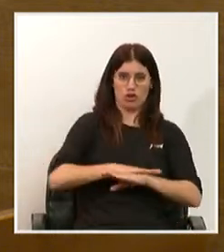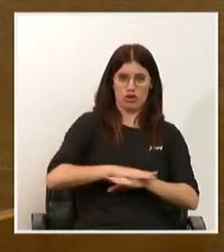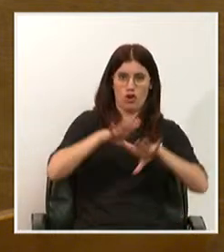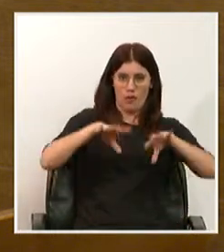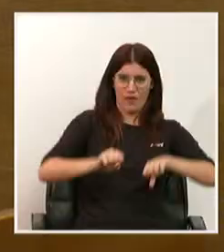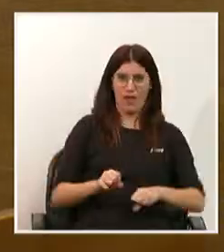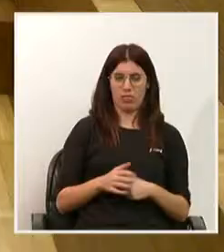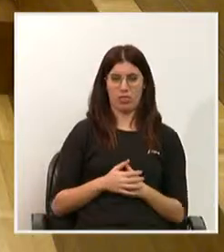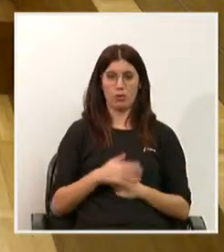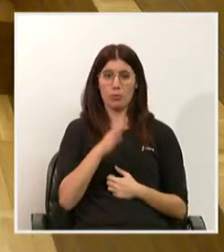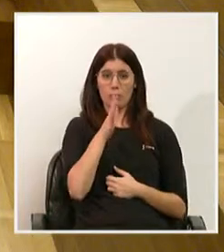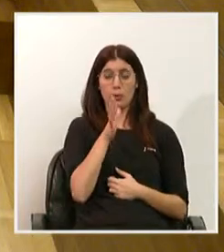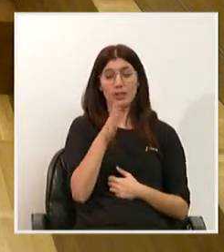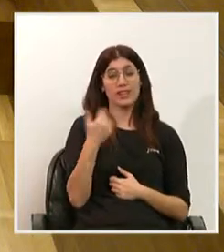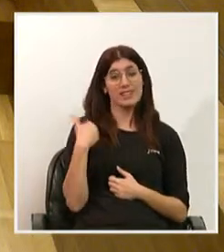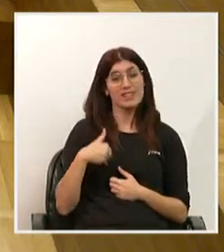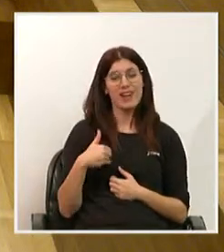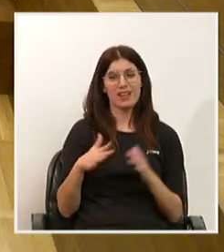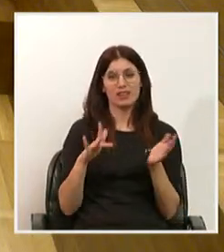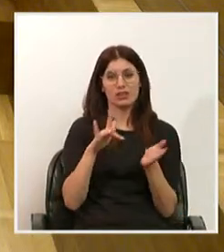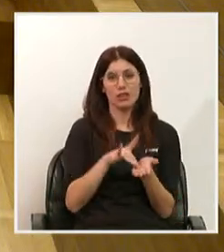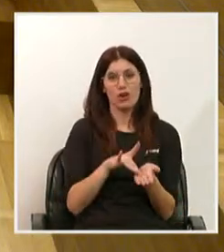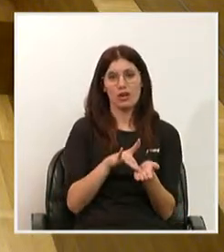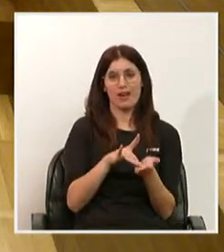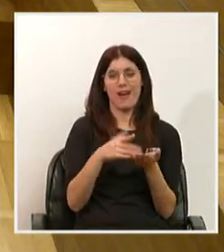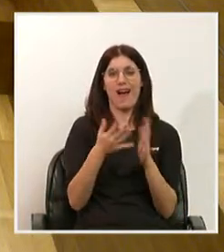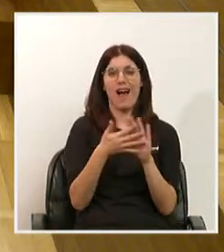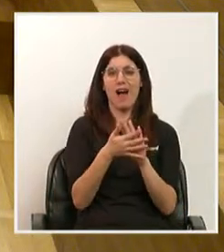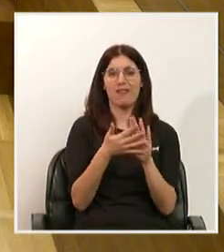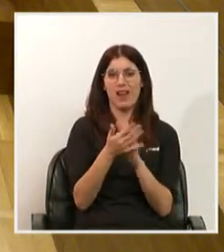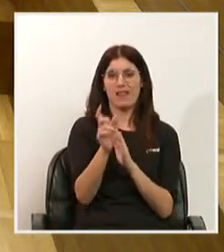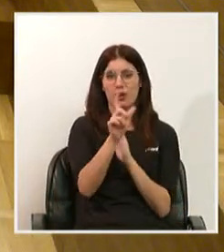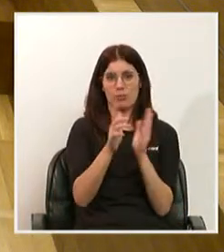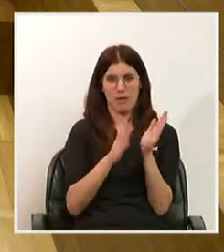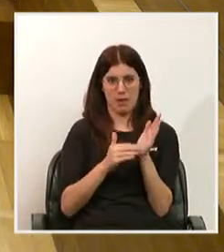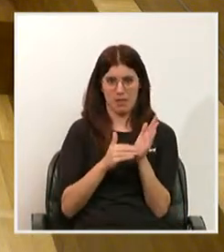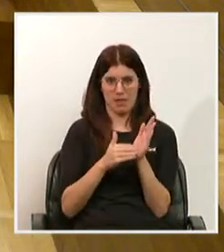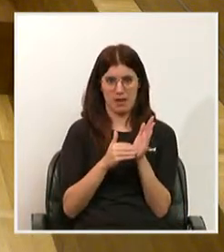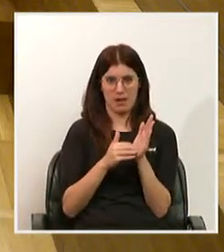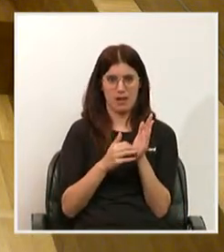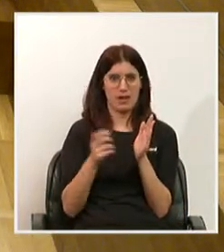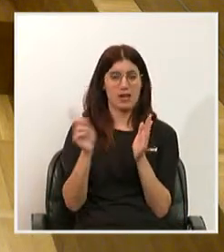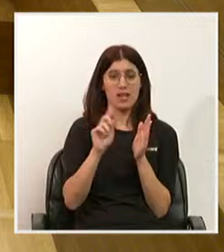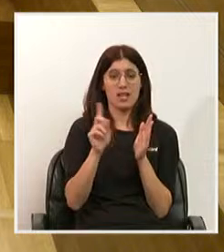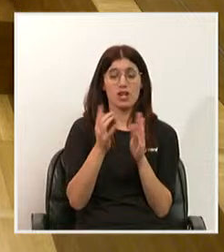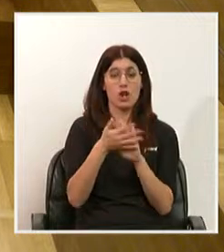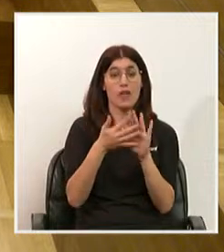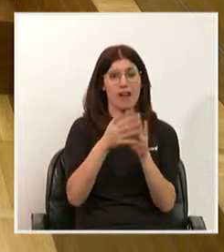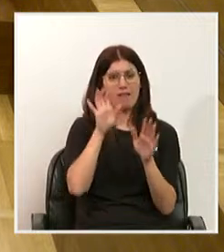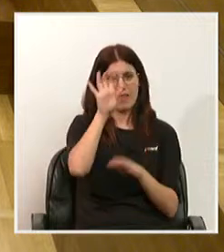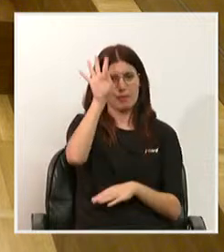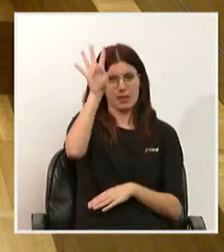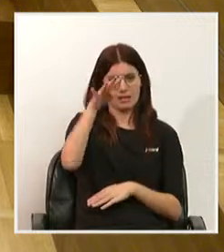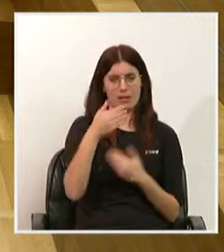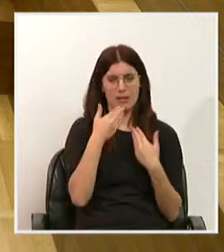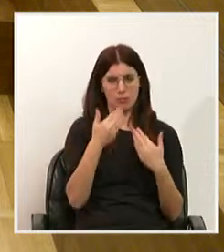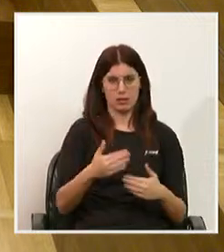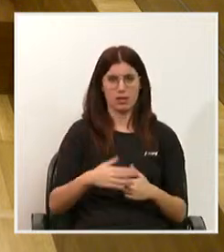Val es de de la comun valenciana y no de del pa